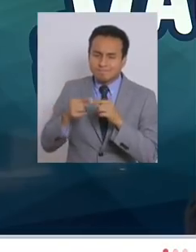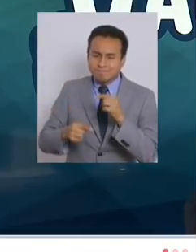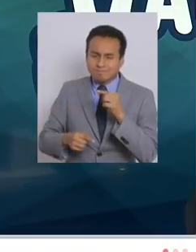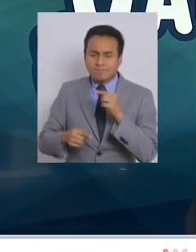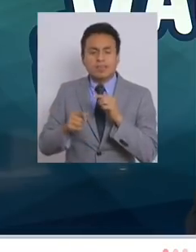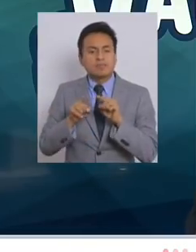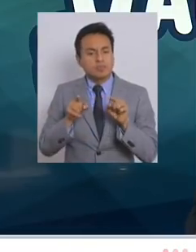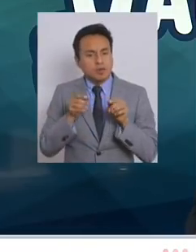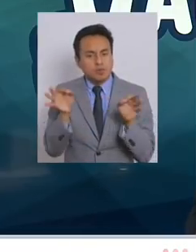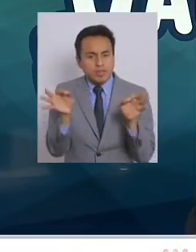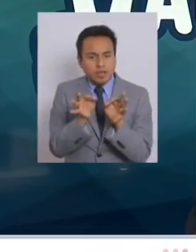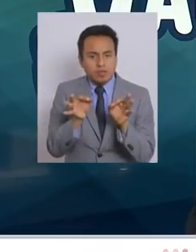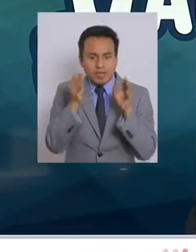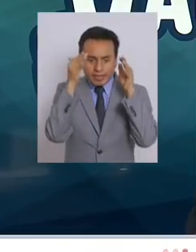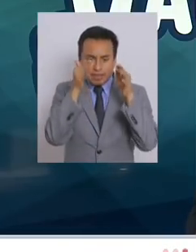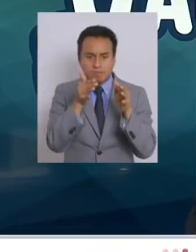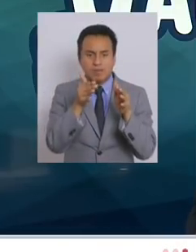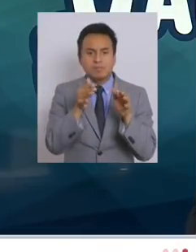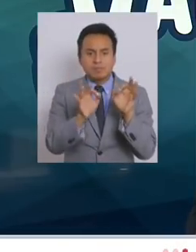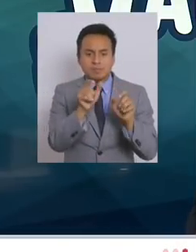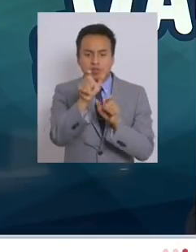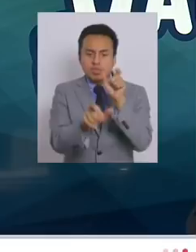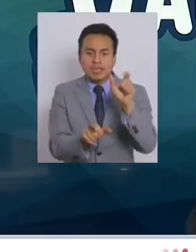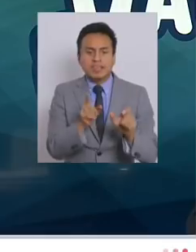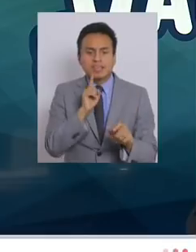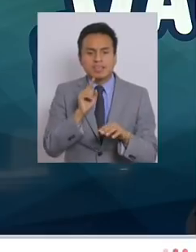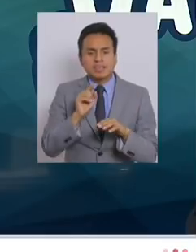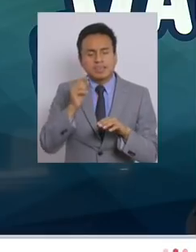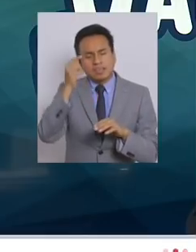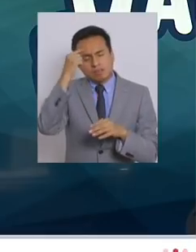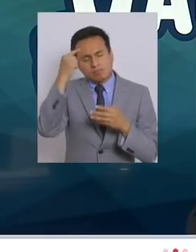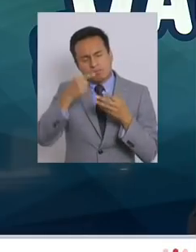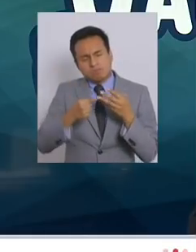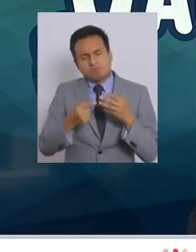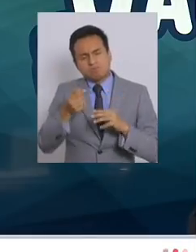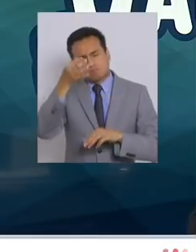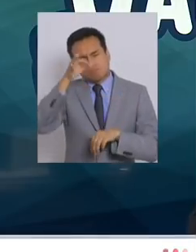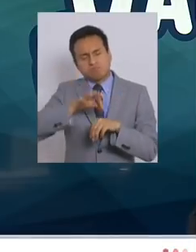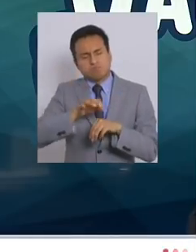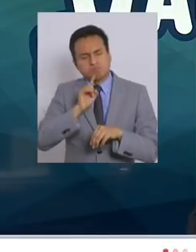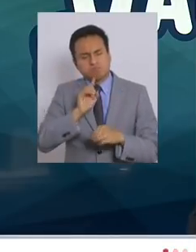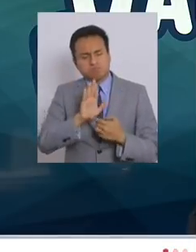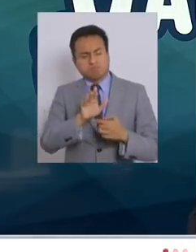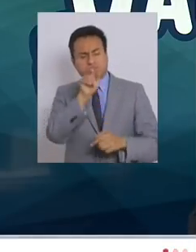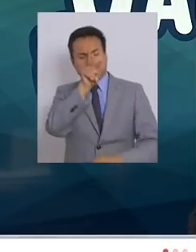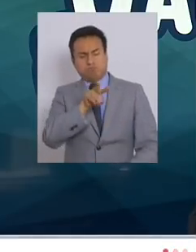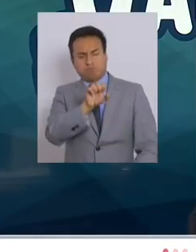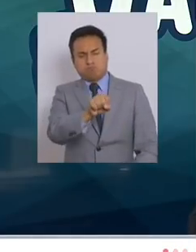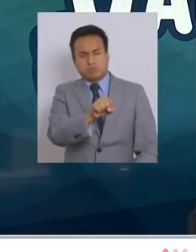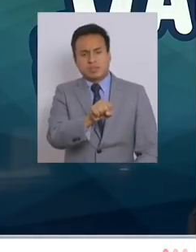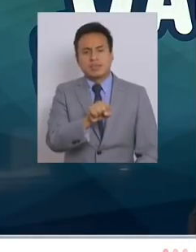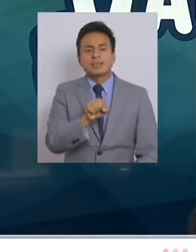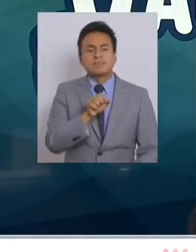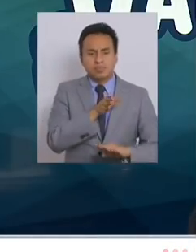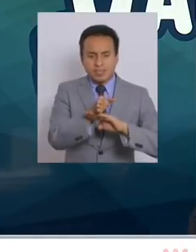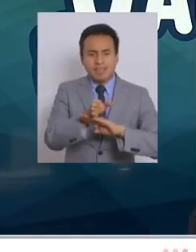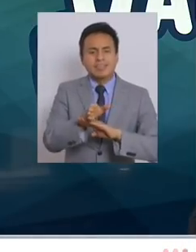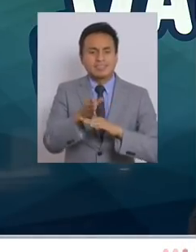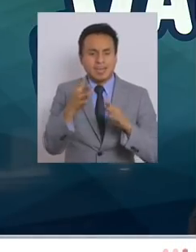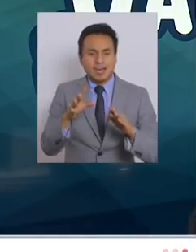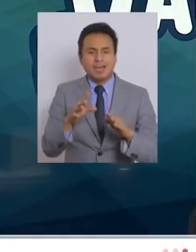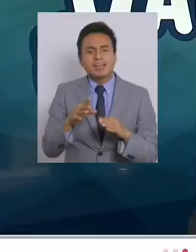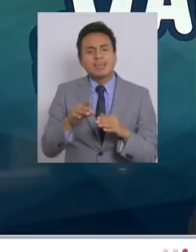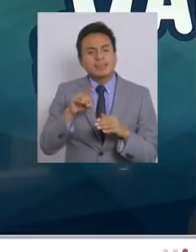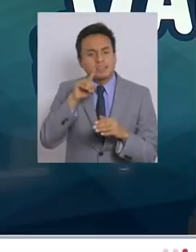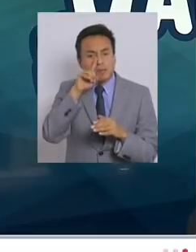orientado este examen principalmente a las personas que tienen síntomas y en estos lugares las personas se está tomando este examen y de esa manera